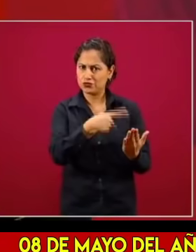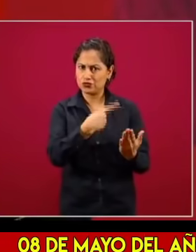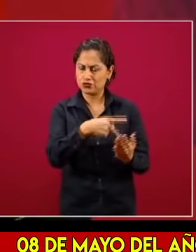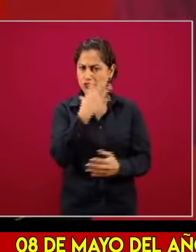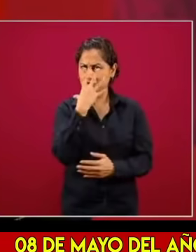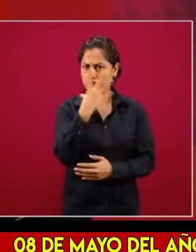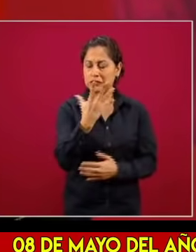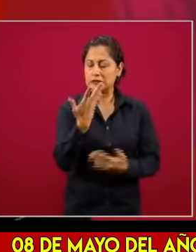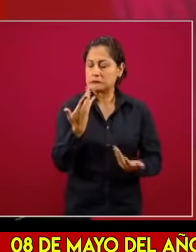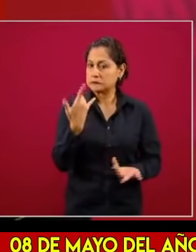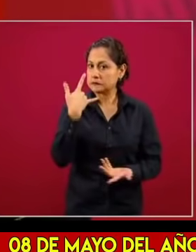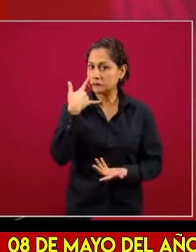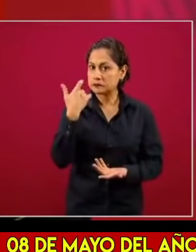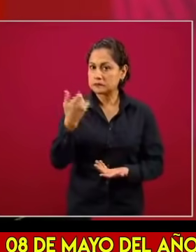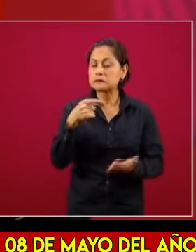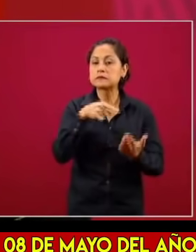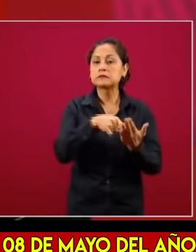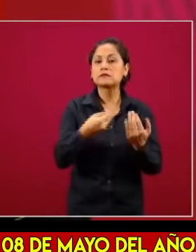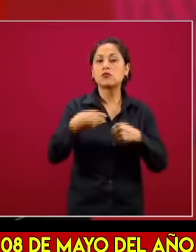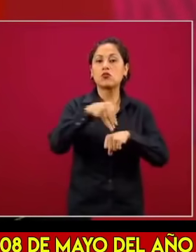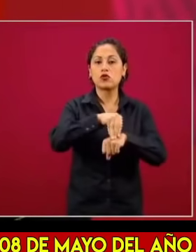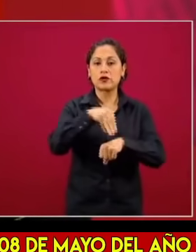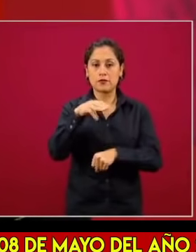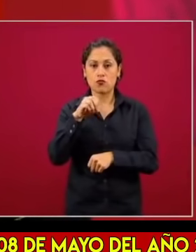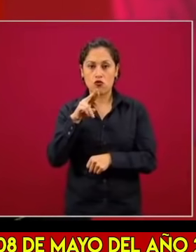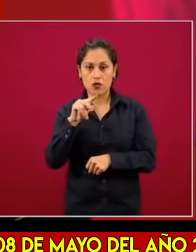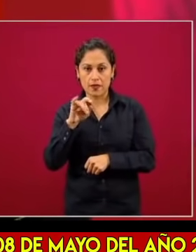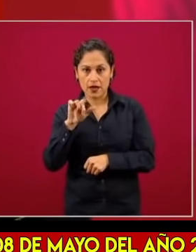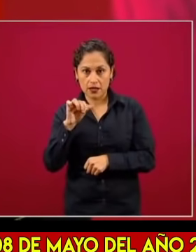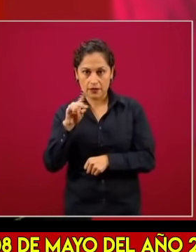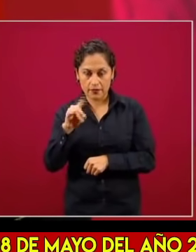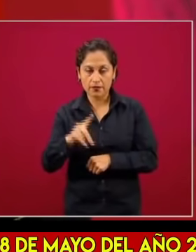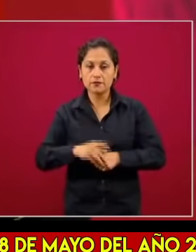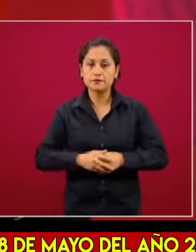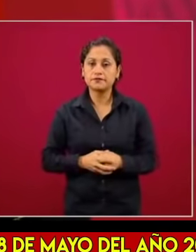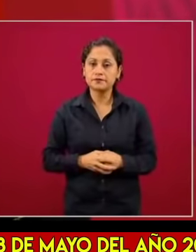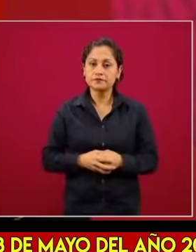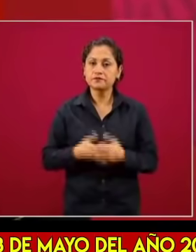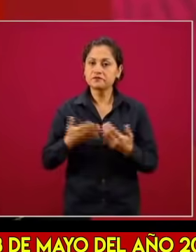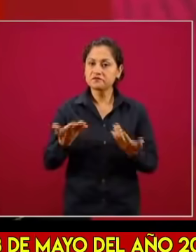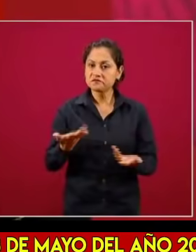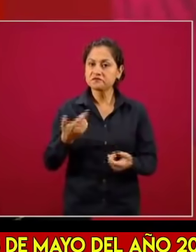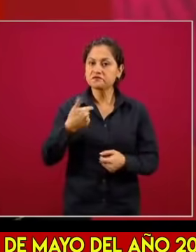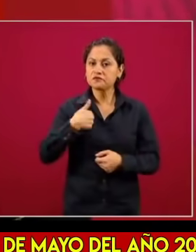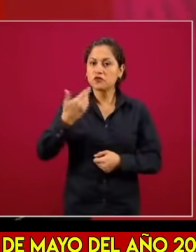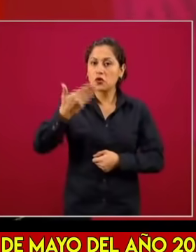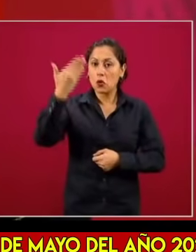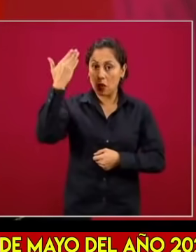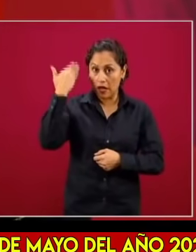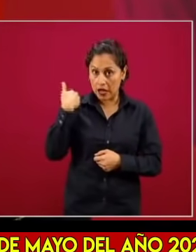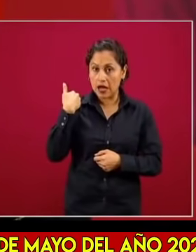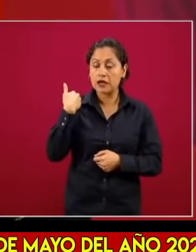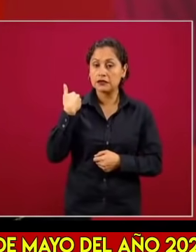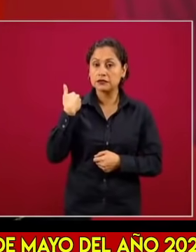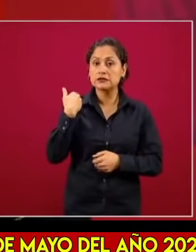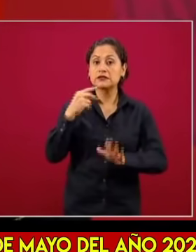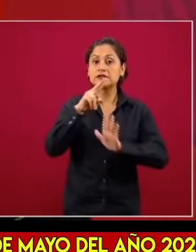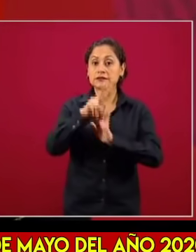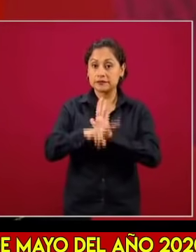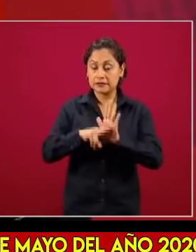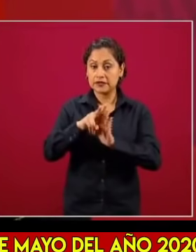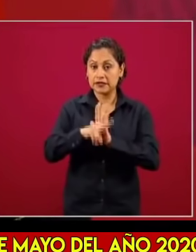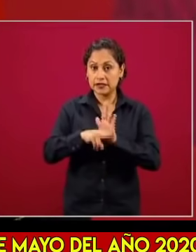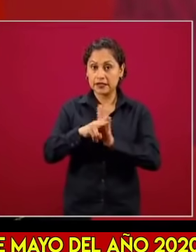el que habla de mortalidad y cuando me referí a los intereses en un vídeo que presentamos esta tarde